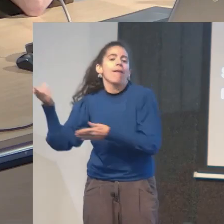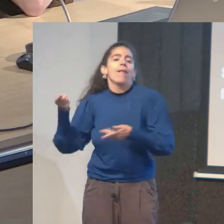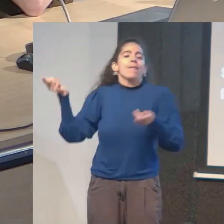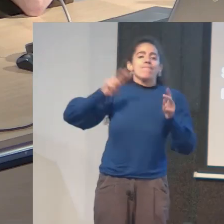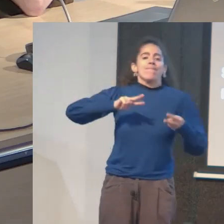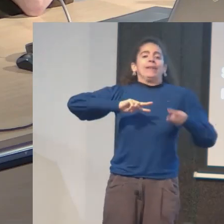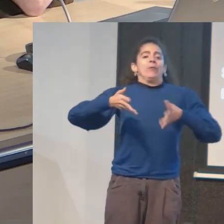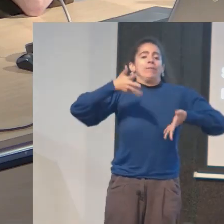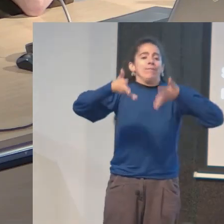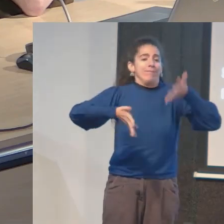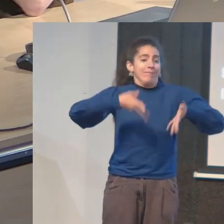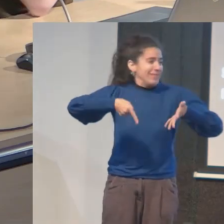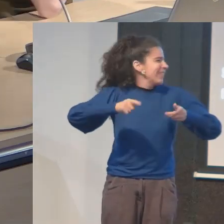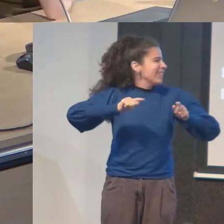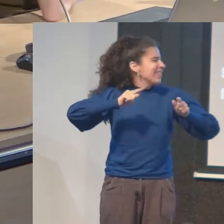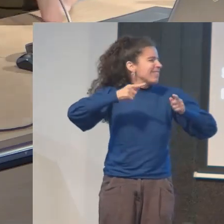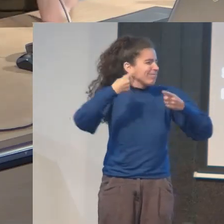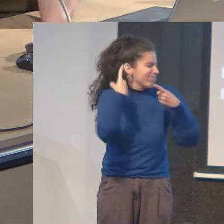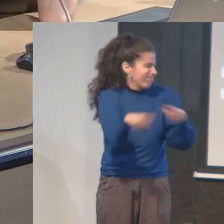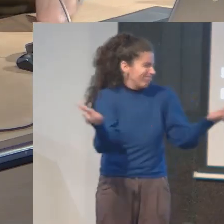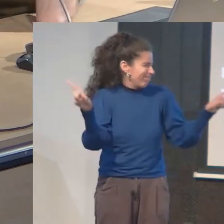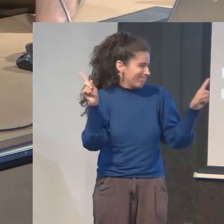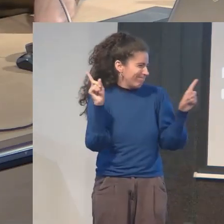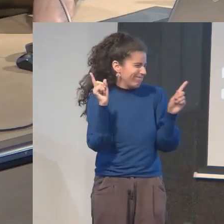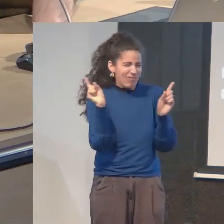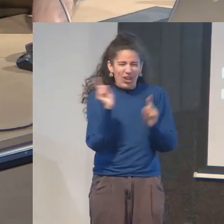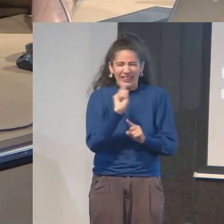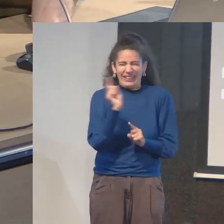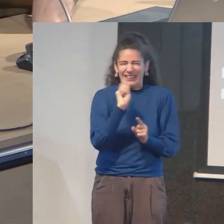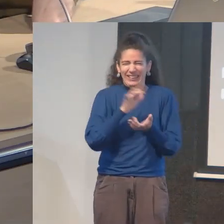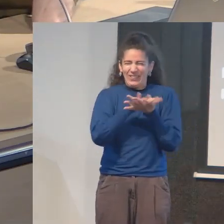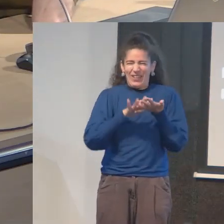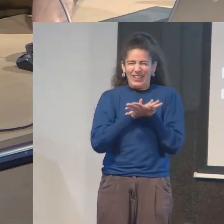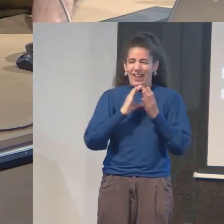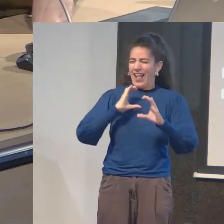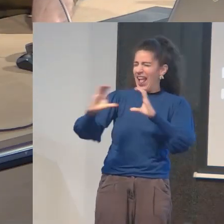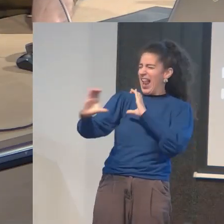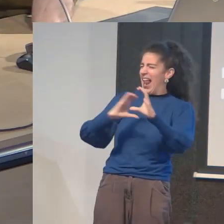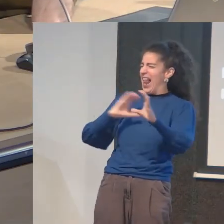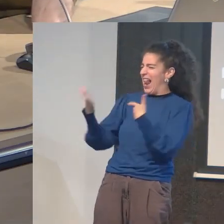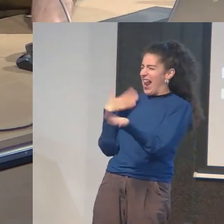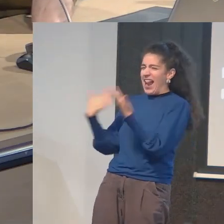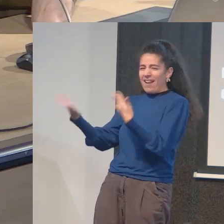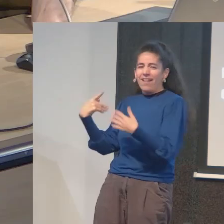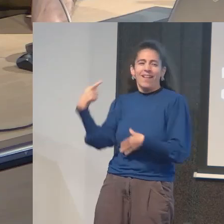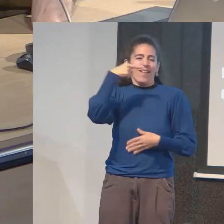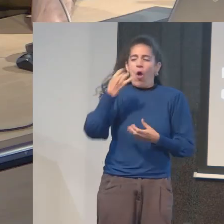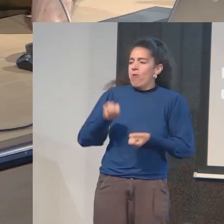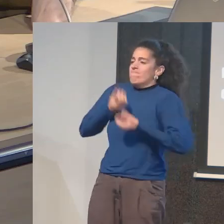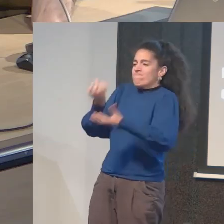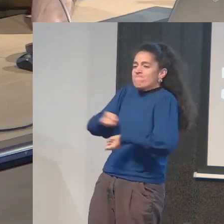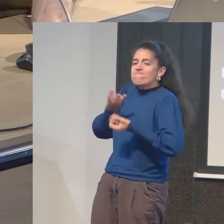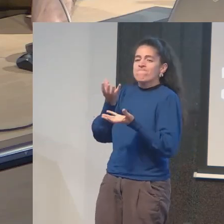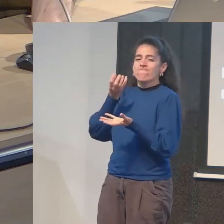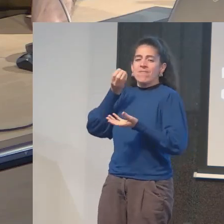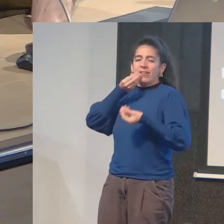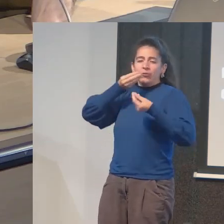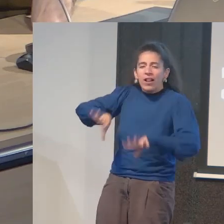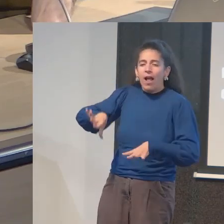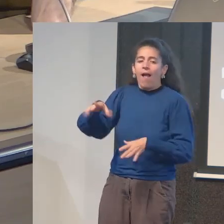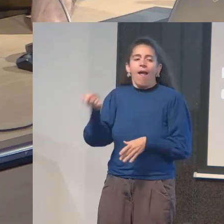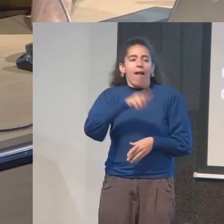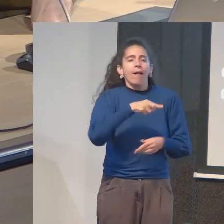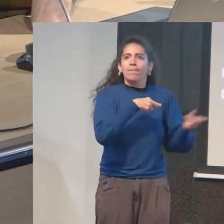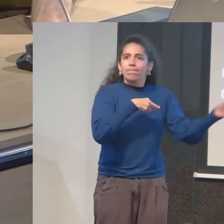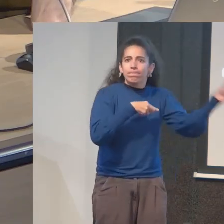en ese momento en el vídeo. Entonces, claro, es muy diferente, ¿no? Cuando se está asignando de forma natural, te estás comunicando o te